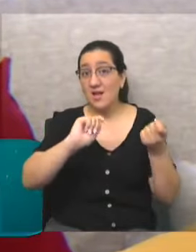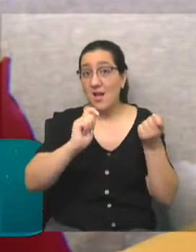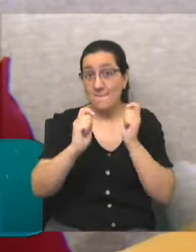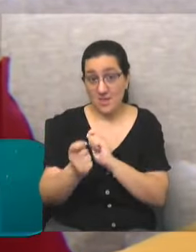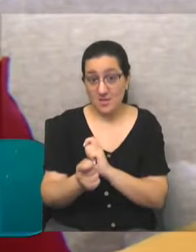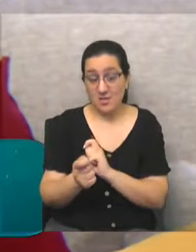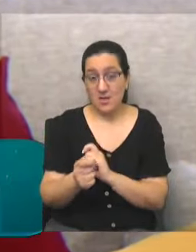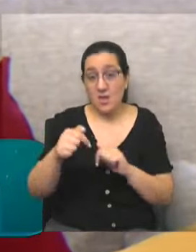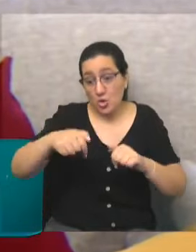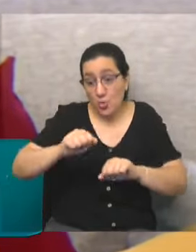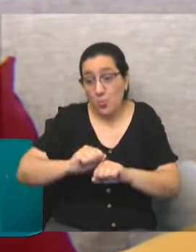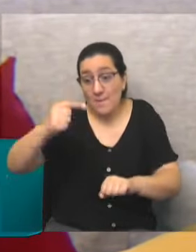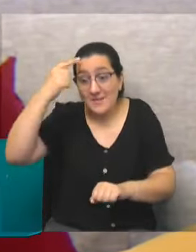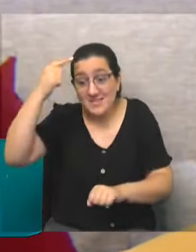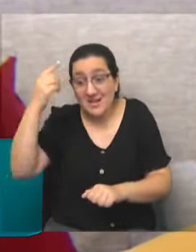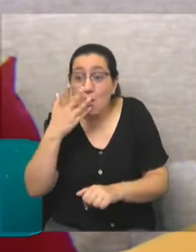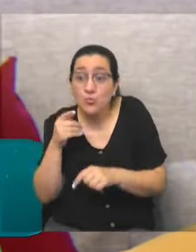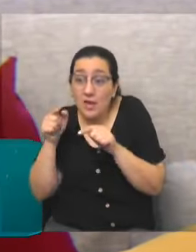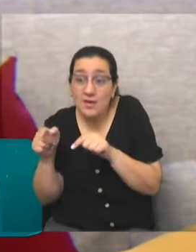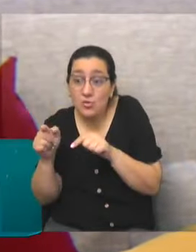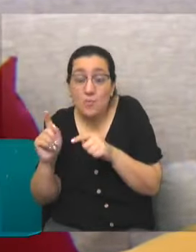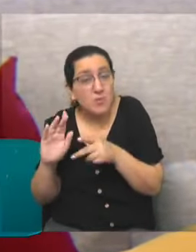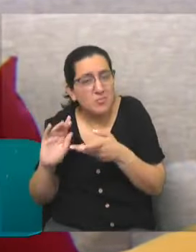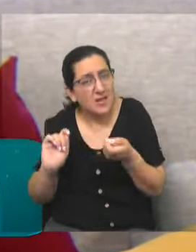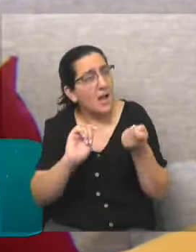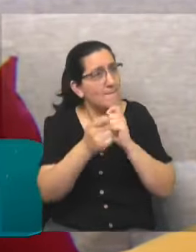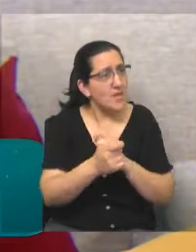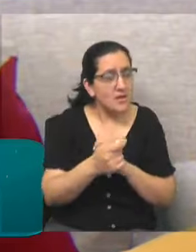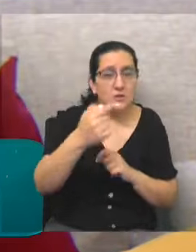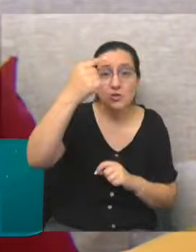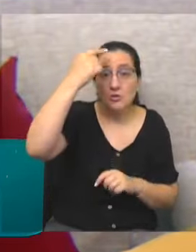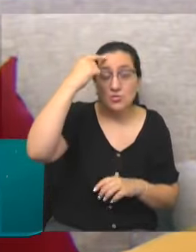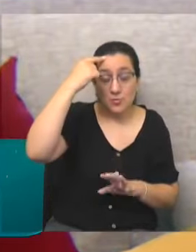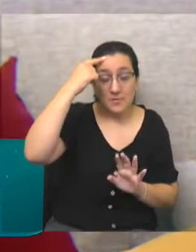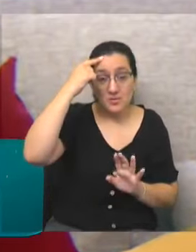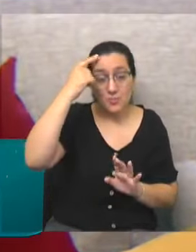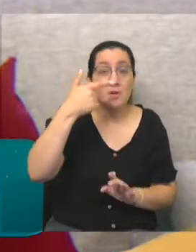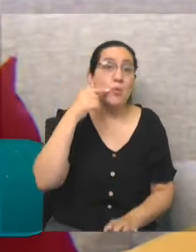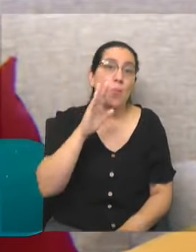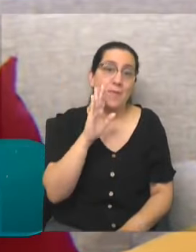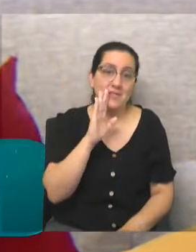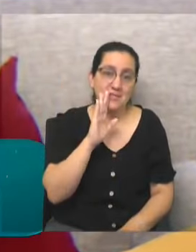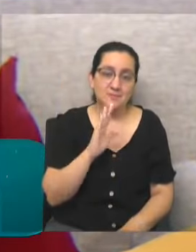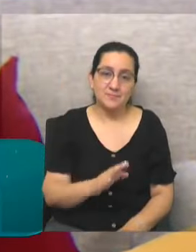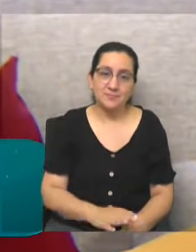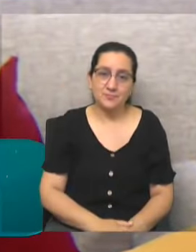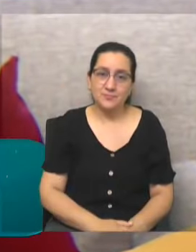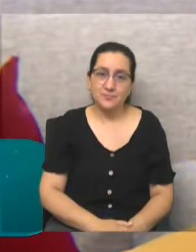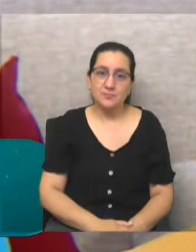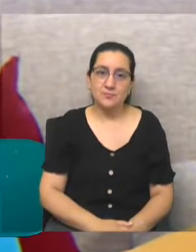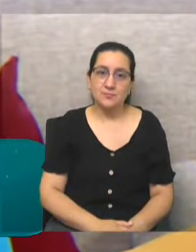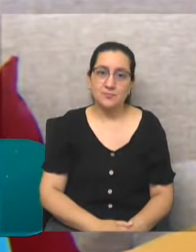puede pensar una cosa y mañana otro y estar como adaptado a eso, que lo estoy mirando del lado de punto de vista de los padres, no de la madre. Y